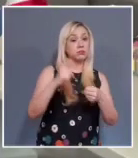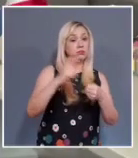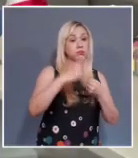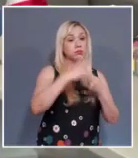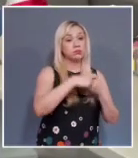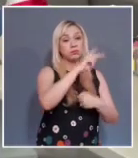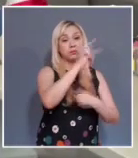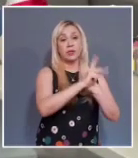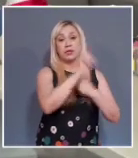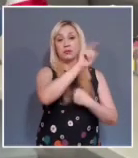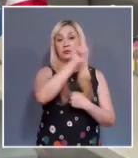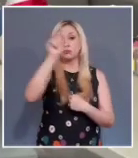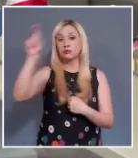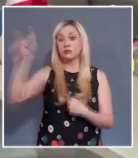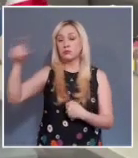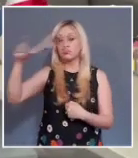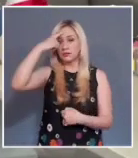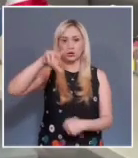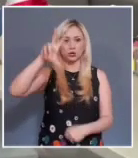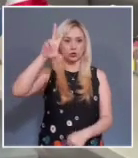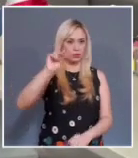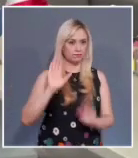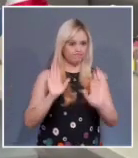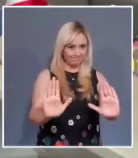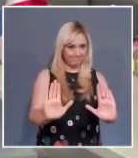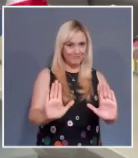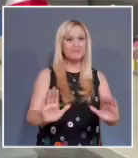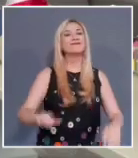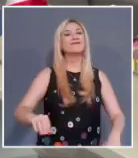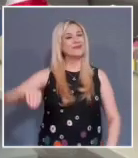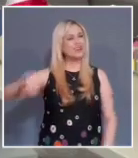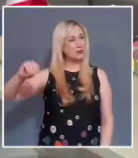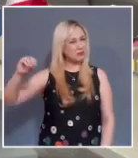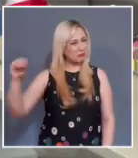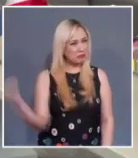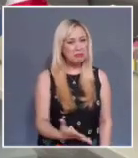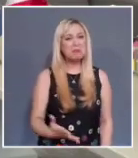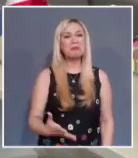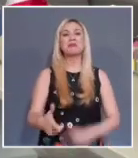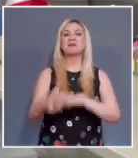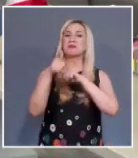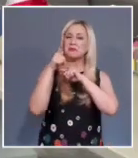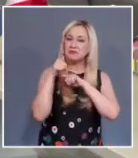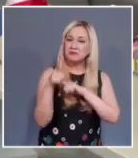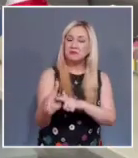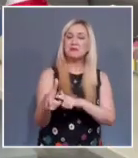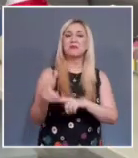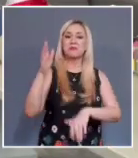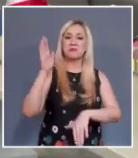Sin embargo, a pesar de esos esfuerzos, sigue existiendo a gran escala y muchas veces en